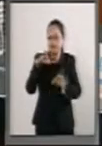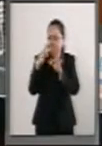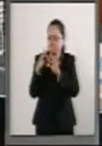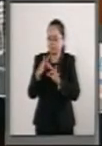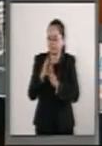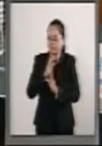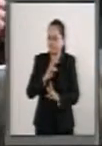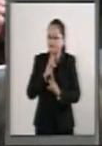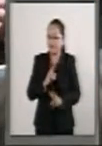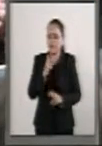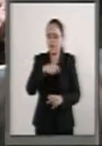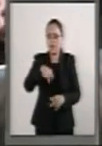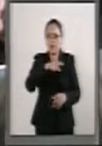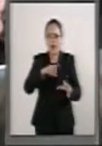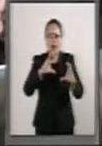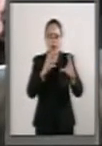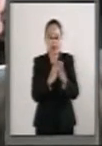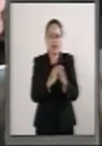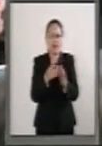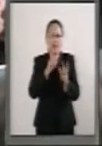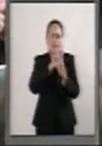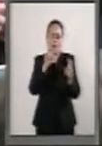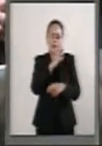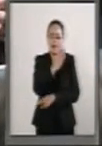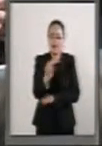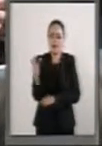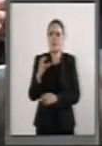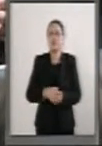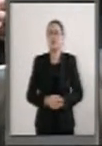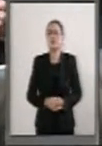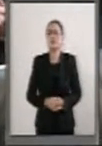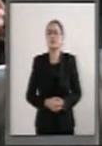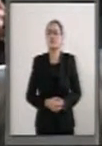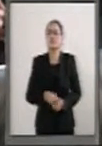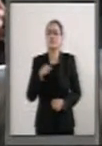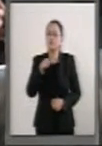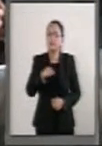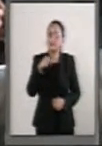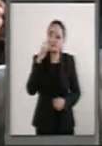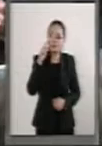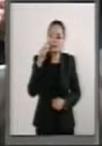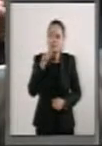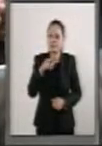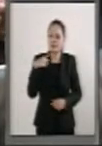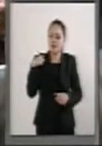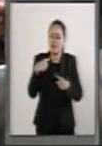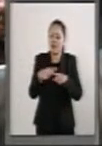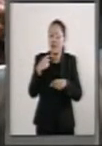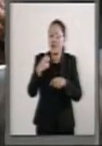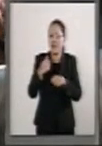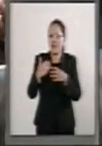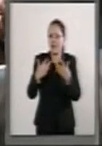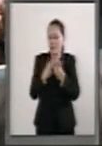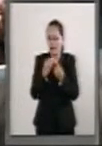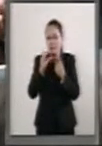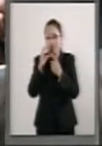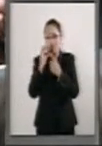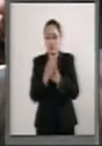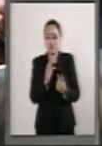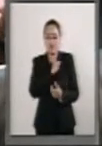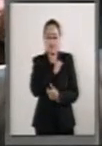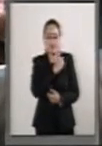las necesidades del sector agropecuario. Conozco en ti, en el tiempo que hemos convivido en la Comisión de